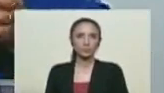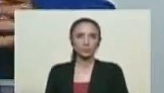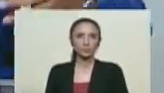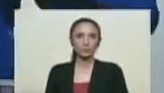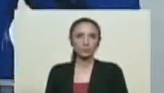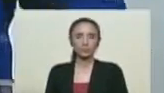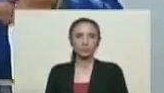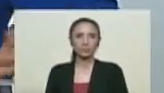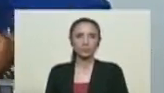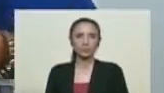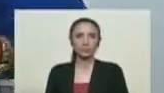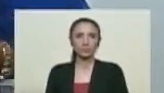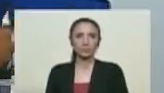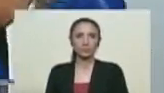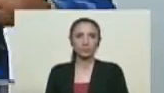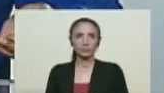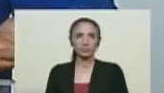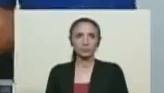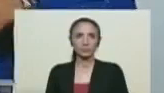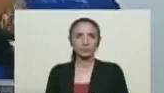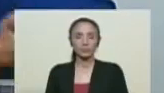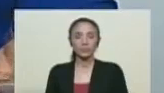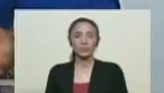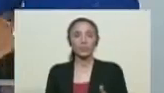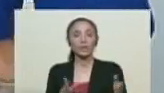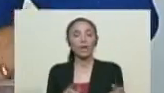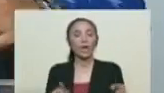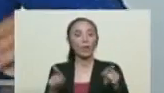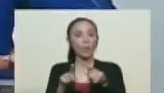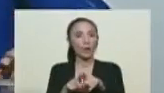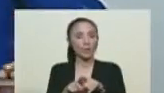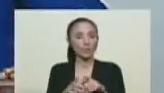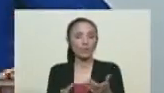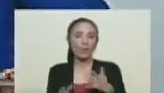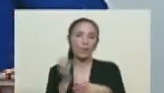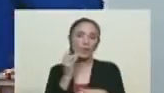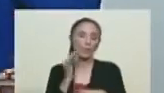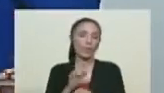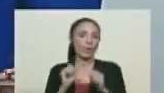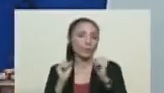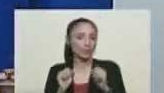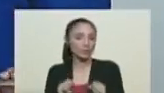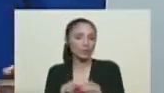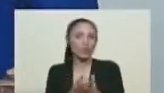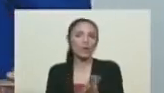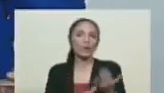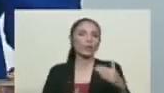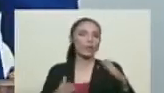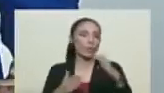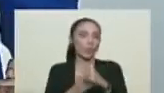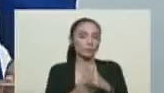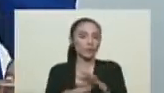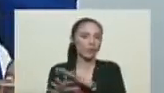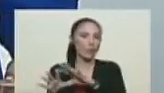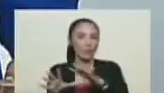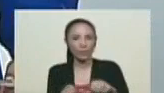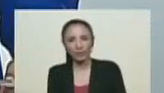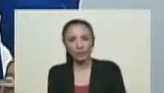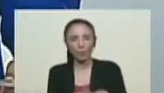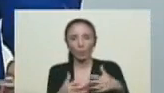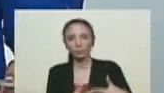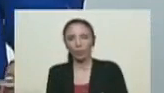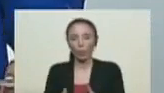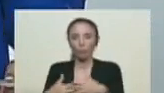democrático de las fuerzas rebeldes, revolucionarias, antiimperialistas, democráticas del país, ha